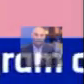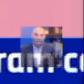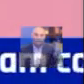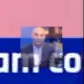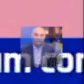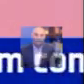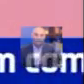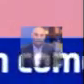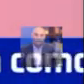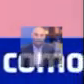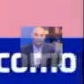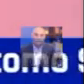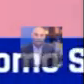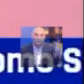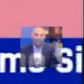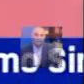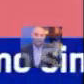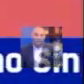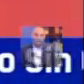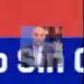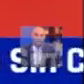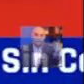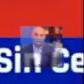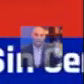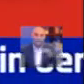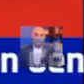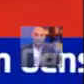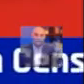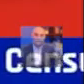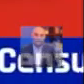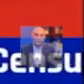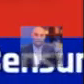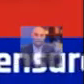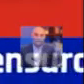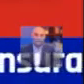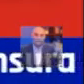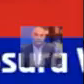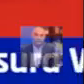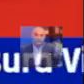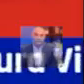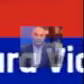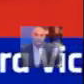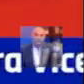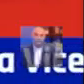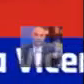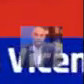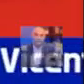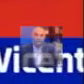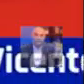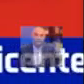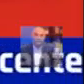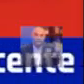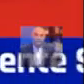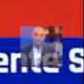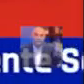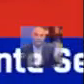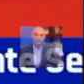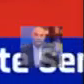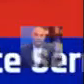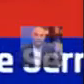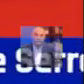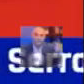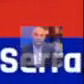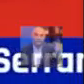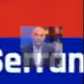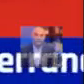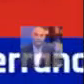sobre Maduro, sobre Cuba. Ok, está bien. Son dictadores, son malos, son los malos del cuento, son los villanos más malos de Malolandia, está bien. Pero ¿por qué no